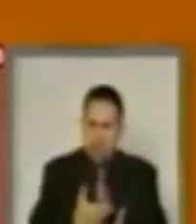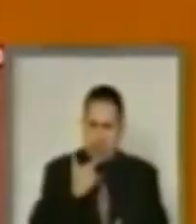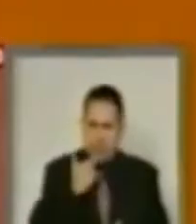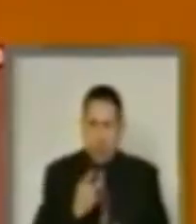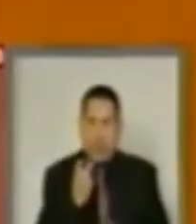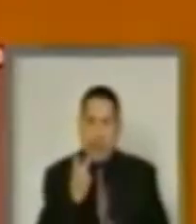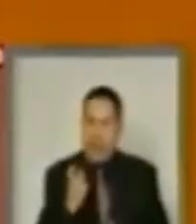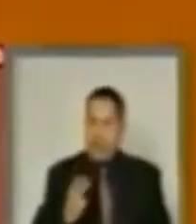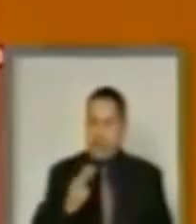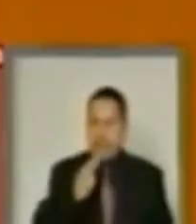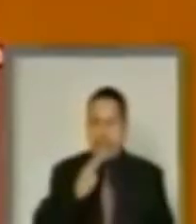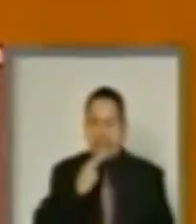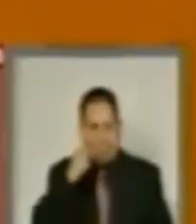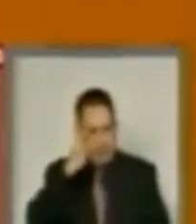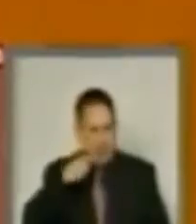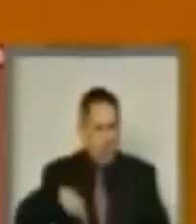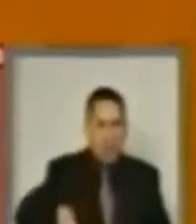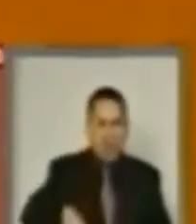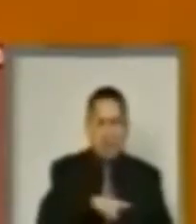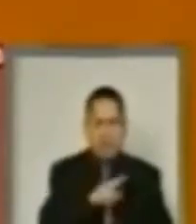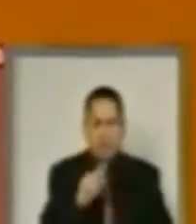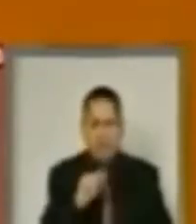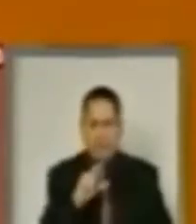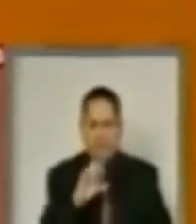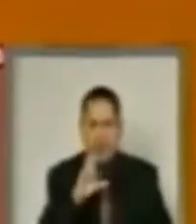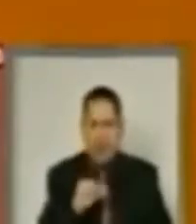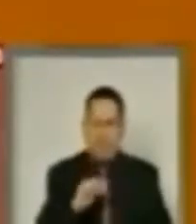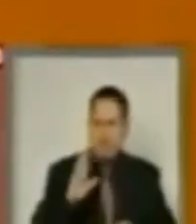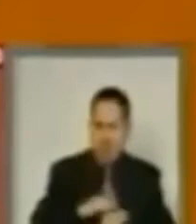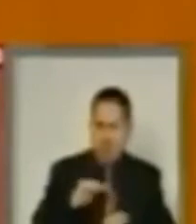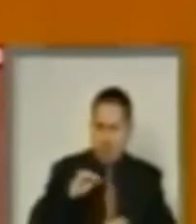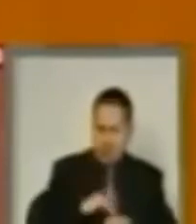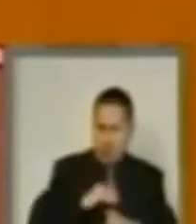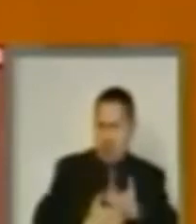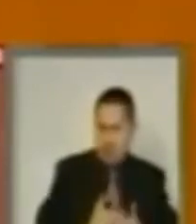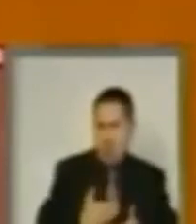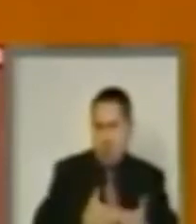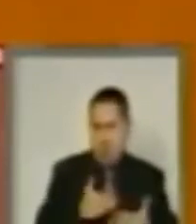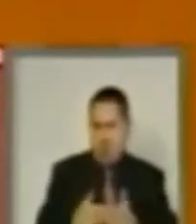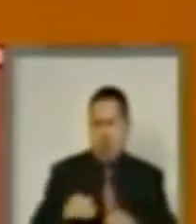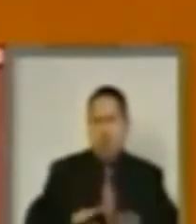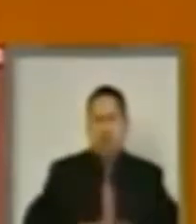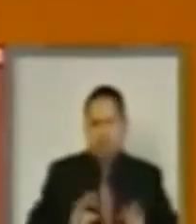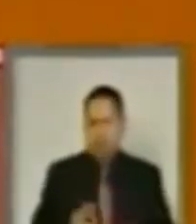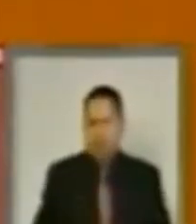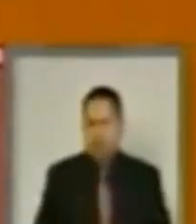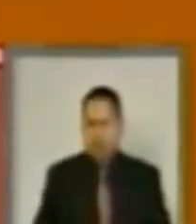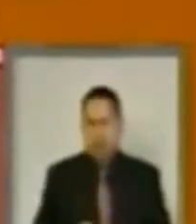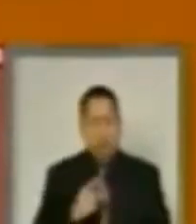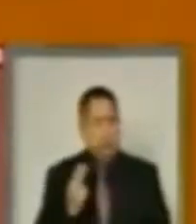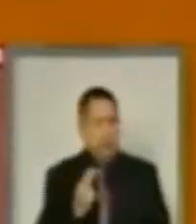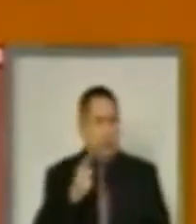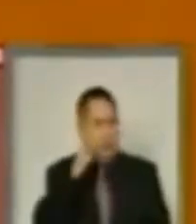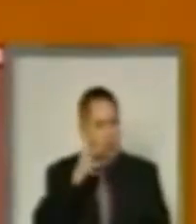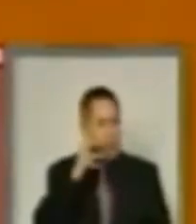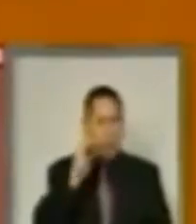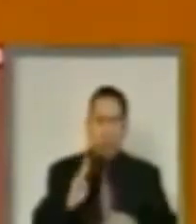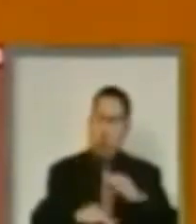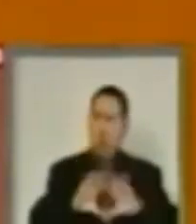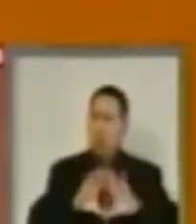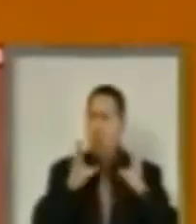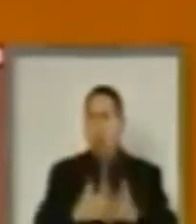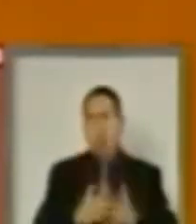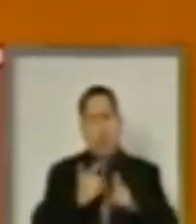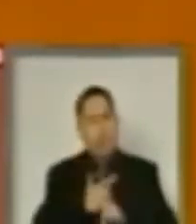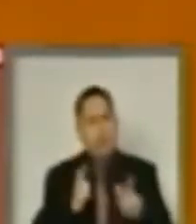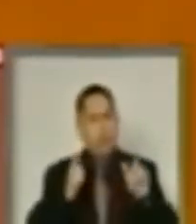De inmediato, Justin Trudeau y su comitiva se trasladaron al patio del federalismo, donde fueron recibidos por los acordes de la banda de guerra del Colegio